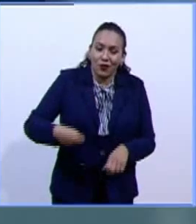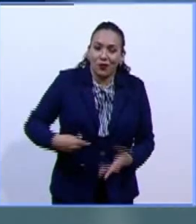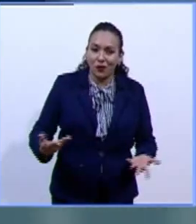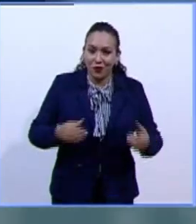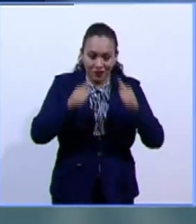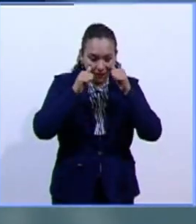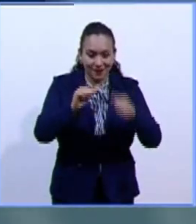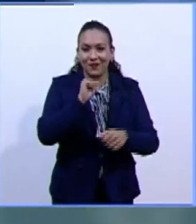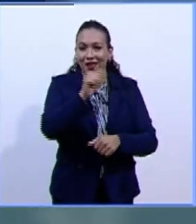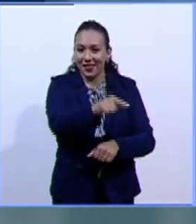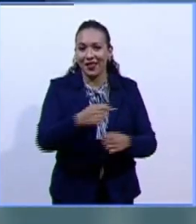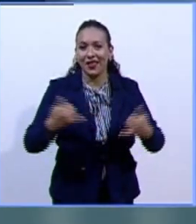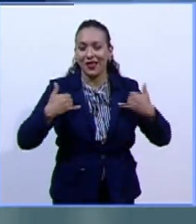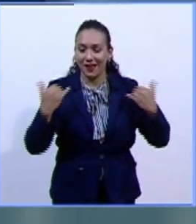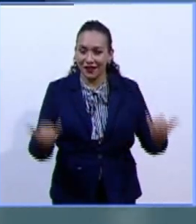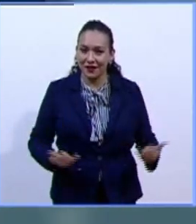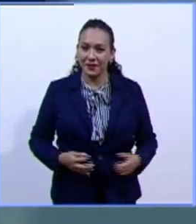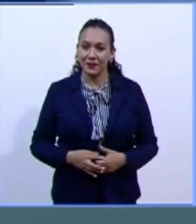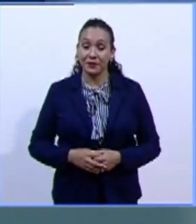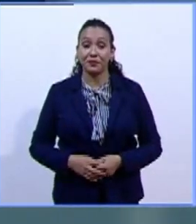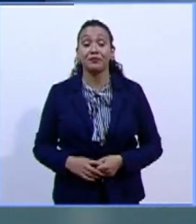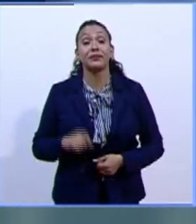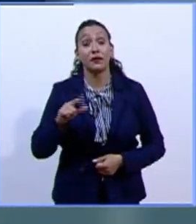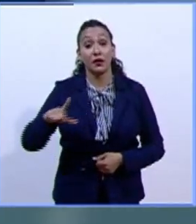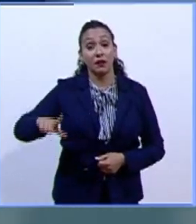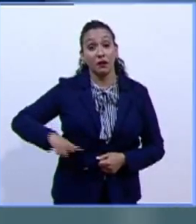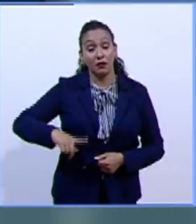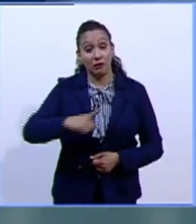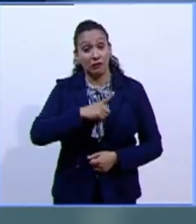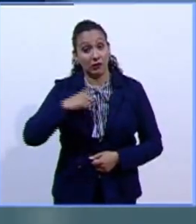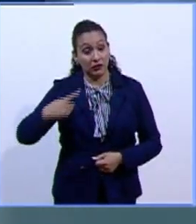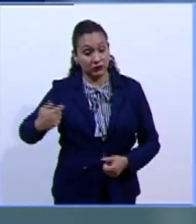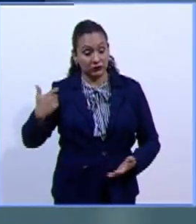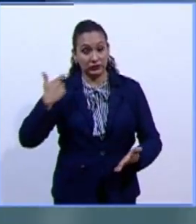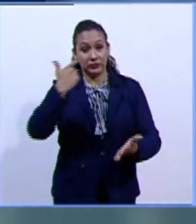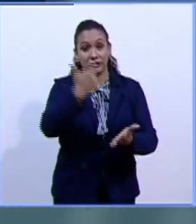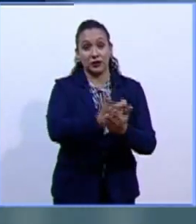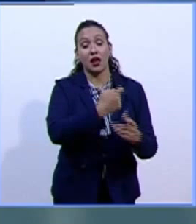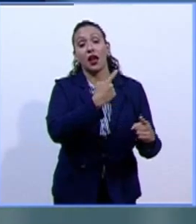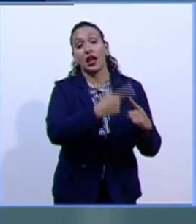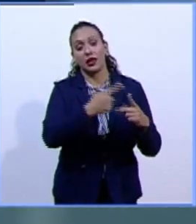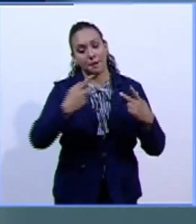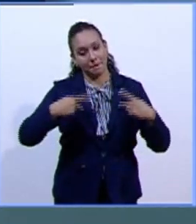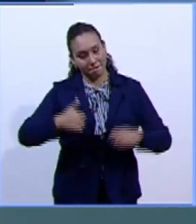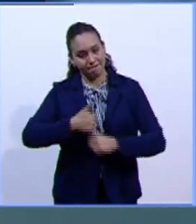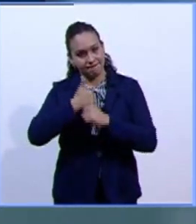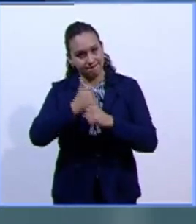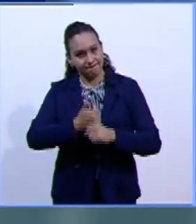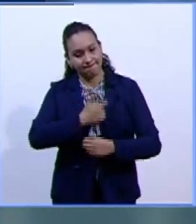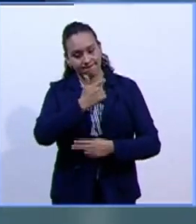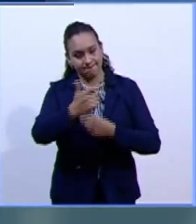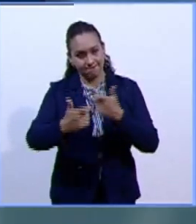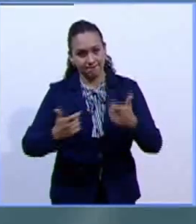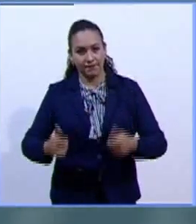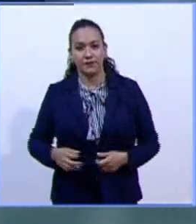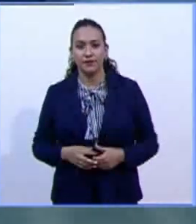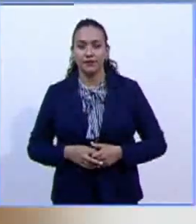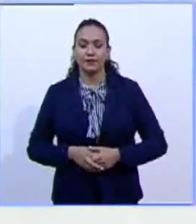CENAME. Adicionalmente, el Estado deberá indemnizar a las víctimas.